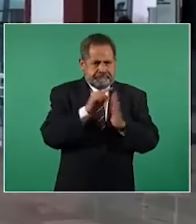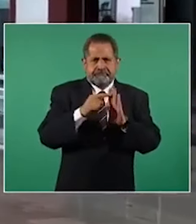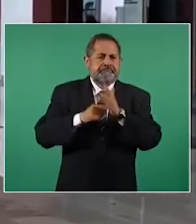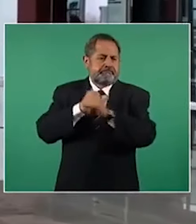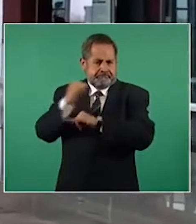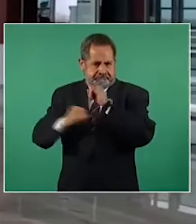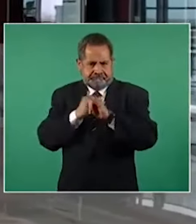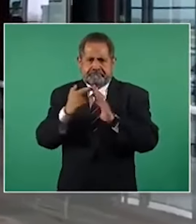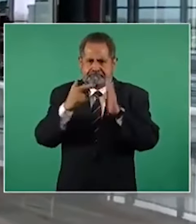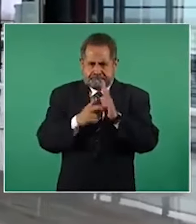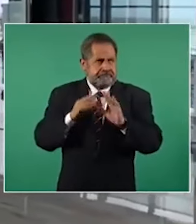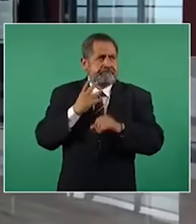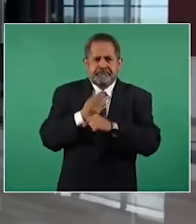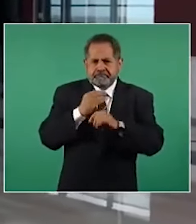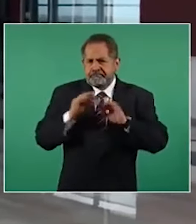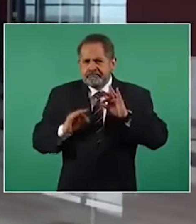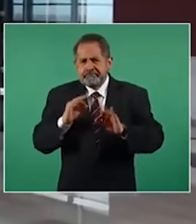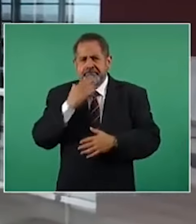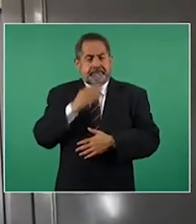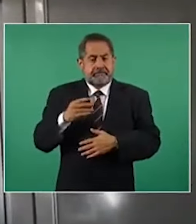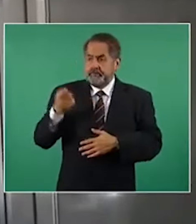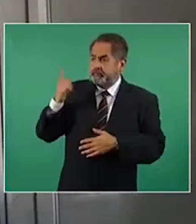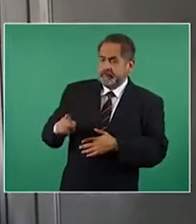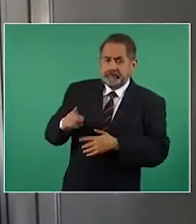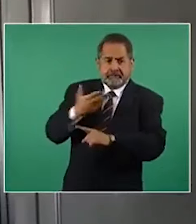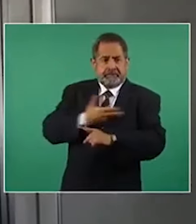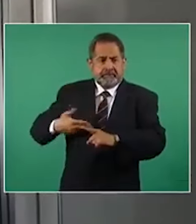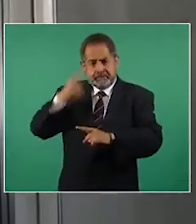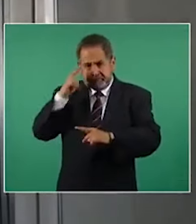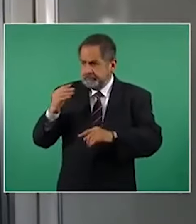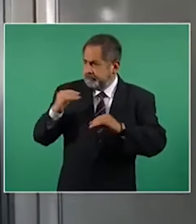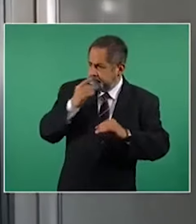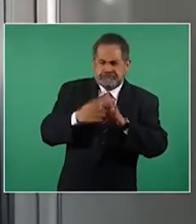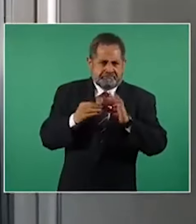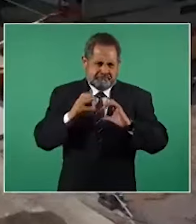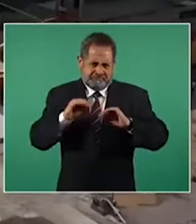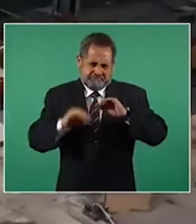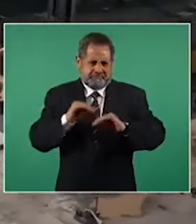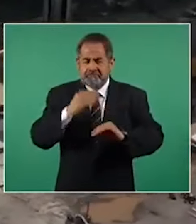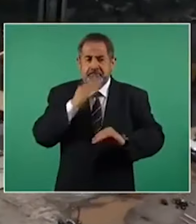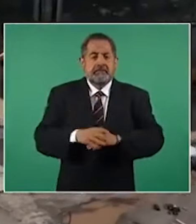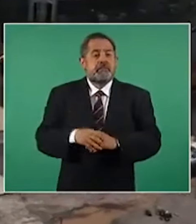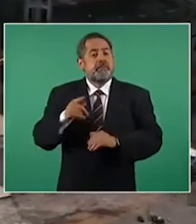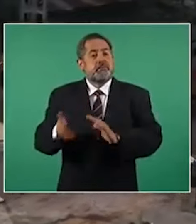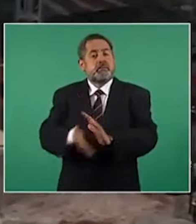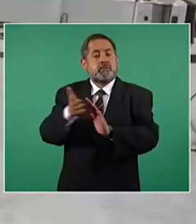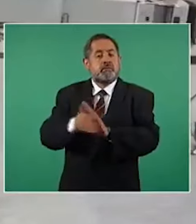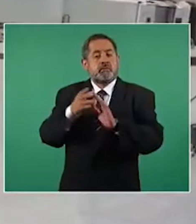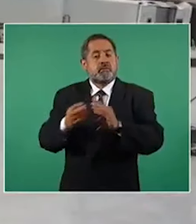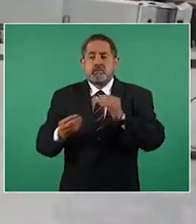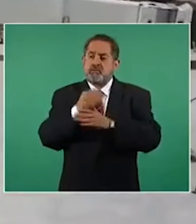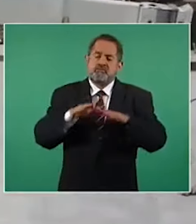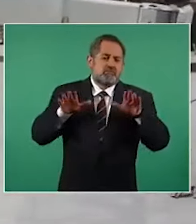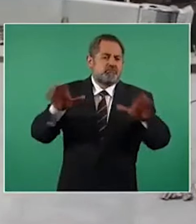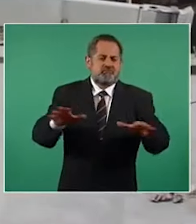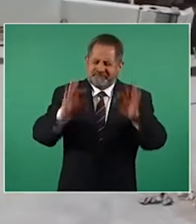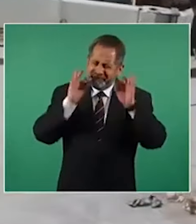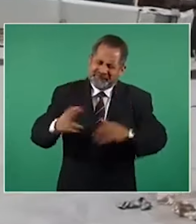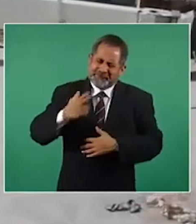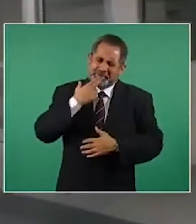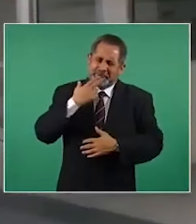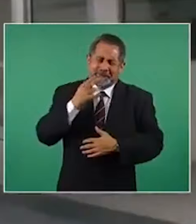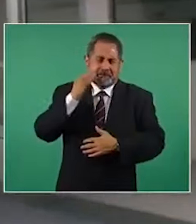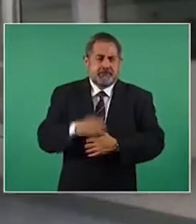altitudes determinadas para lograr que dos o más aviones puedan compartir el espacio aéreo sin poner en riesgo